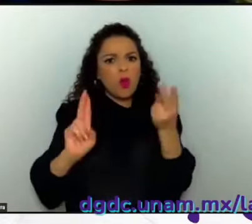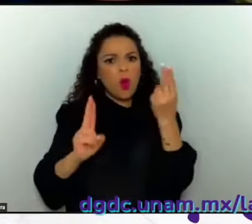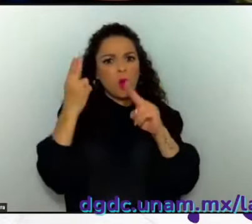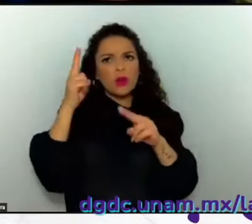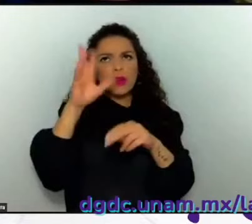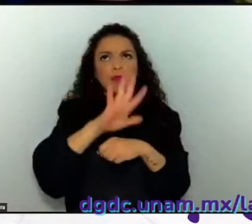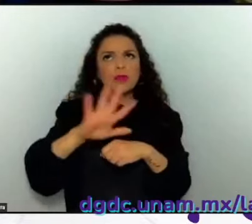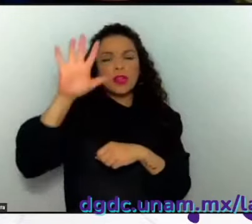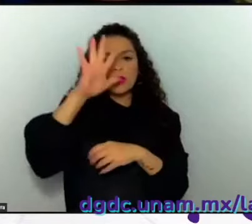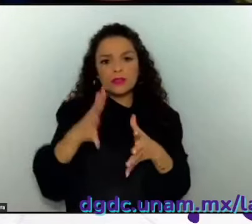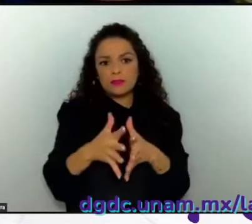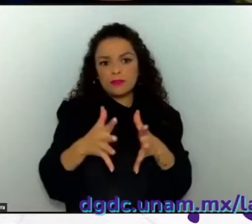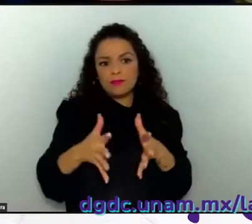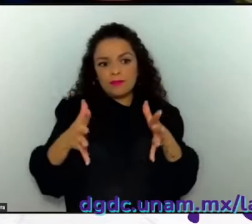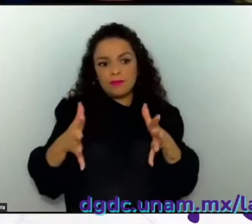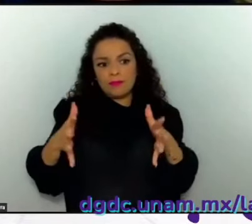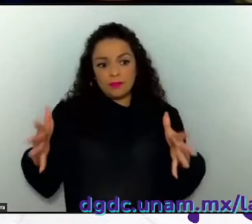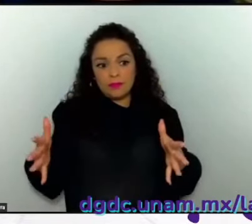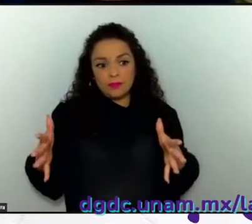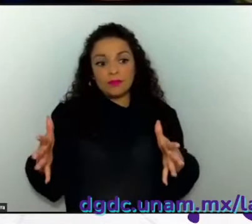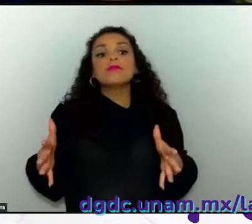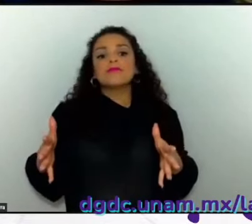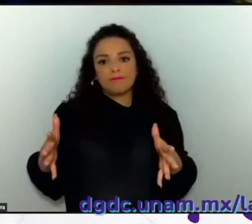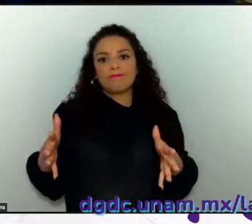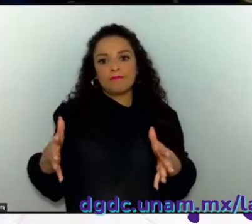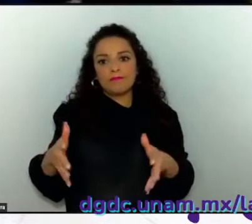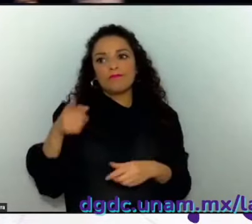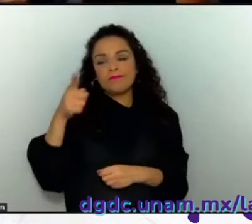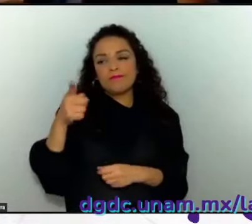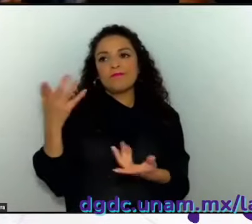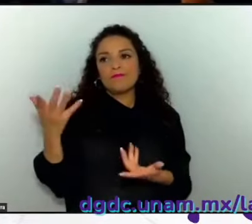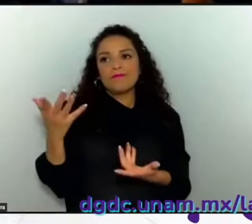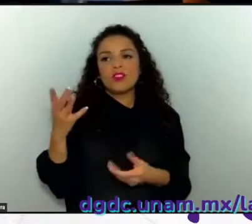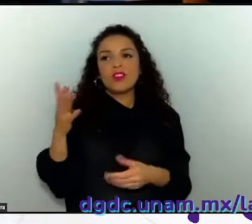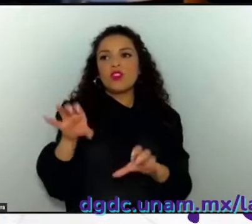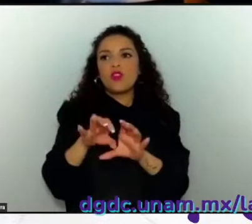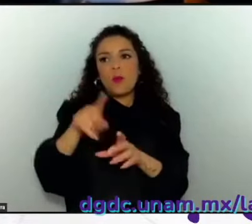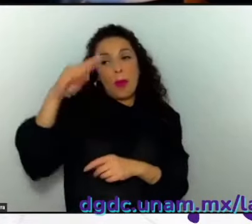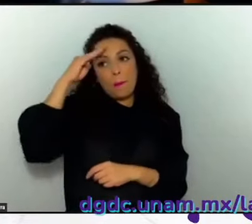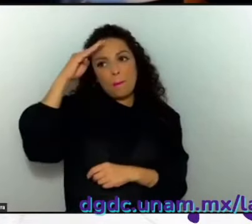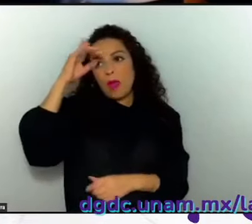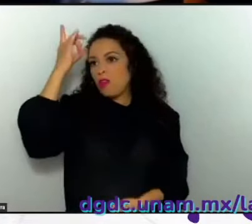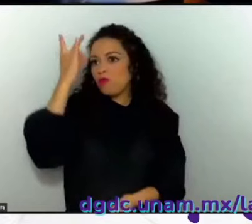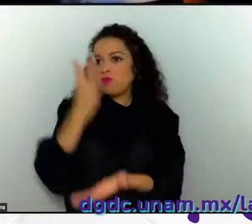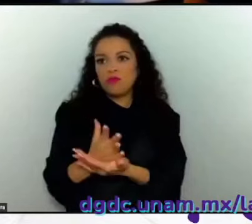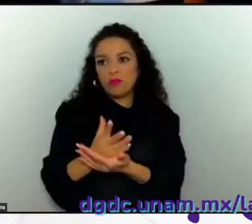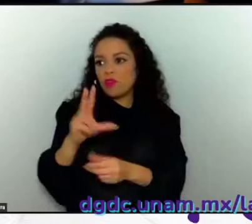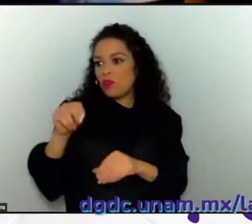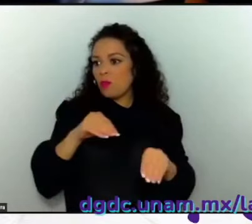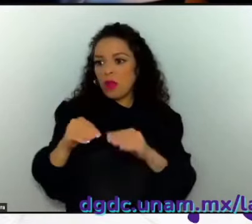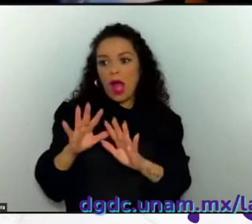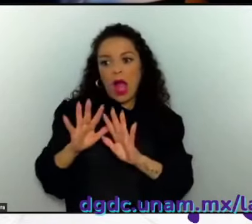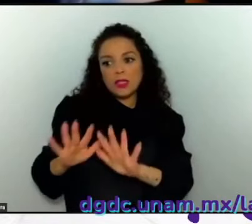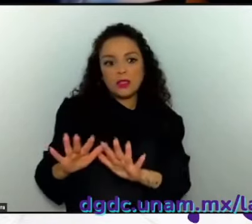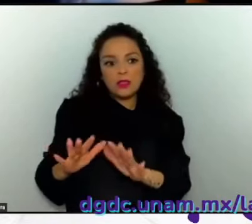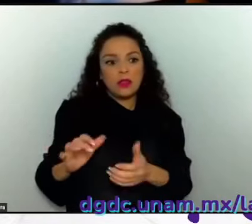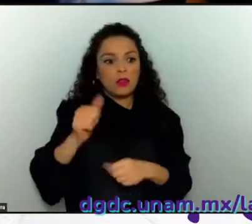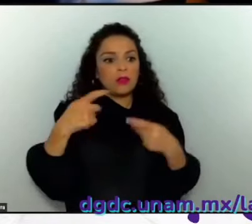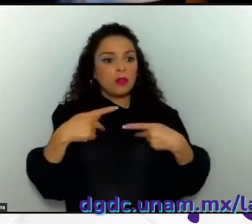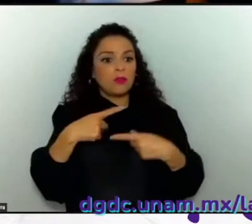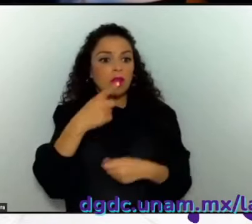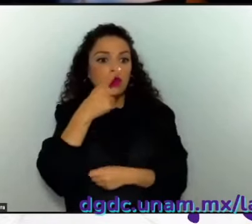idea preconcebida de que el universo tenía que ser estático. En el siglo XIX la gente pensaba que la Tierra no podía ser muy vieja y fue muy